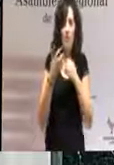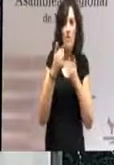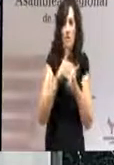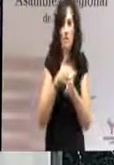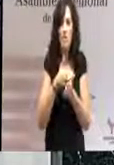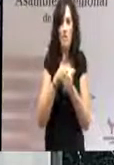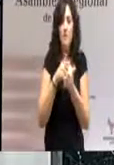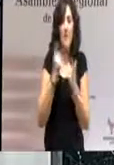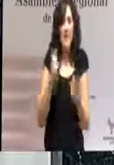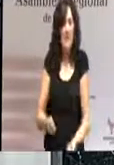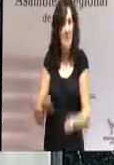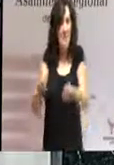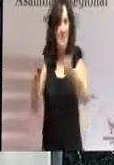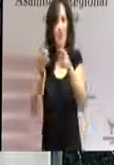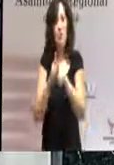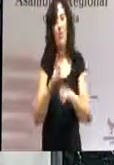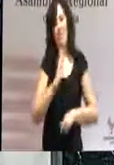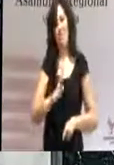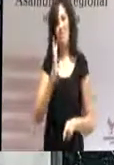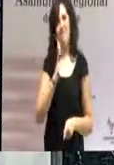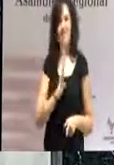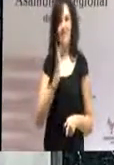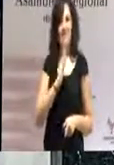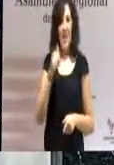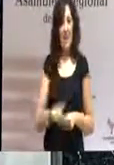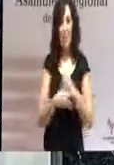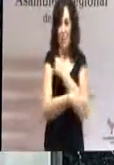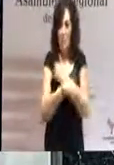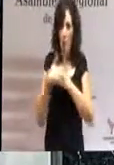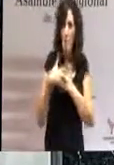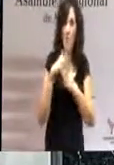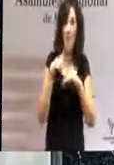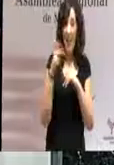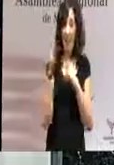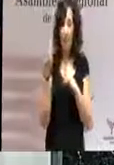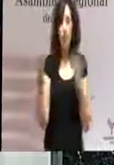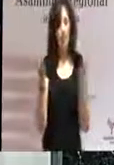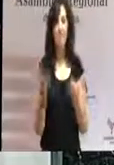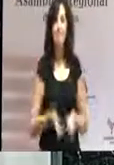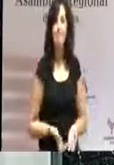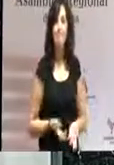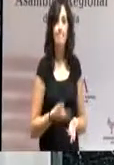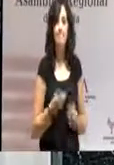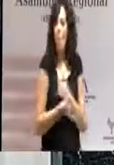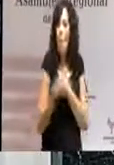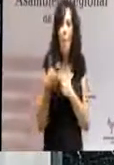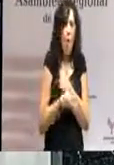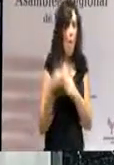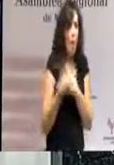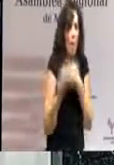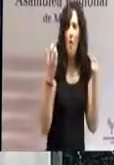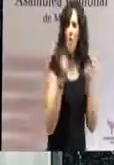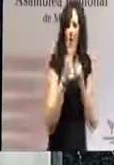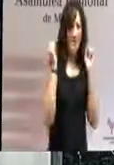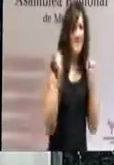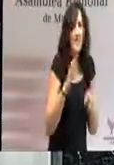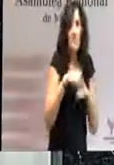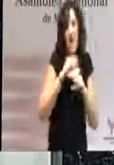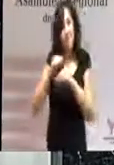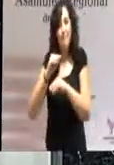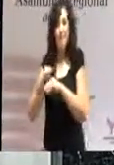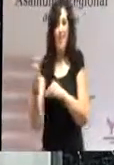ser pobre de solemnidad en esta región para tener derechos con este Gobierno. Sin duda, la